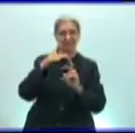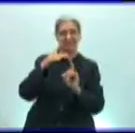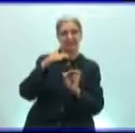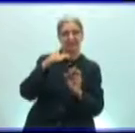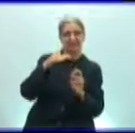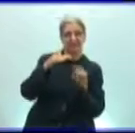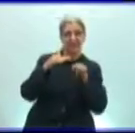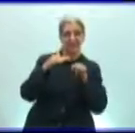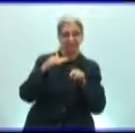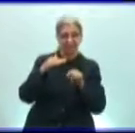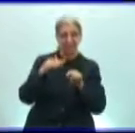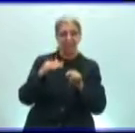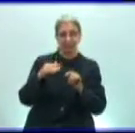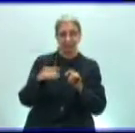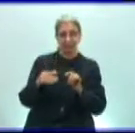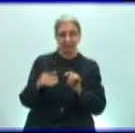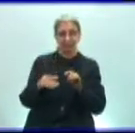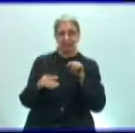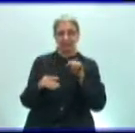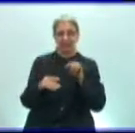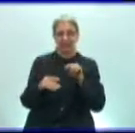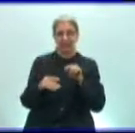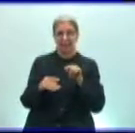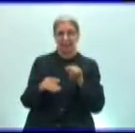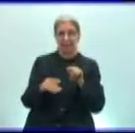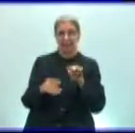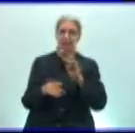el dominio de definición de esta